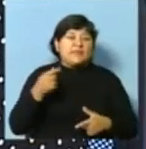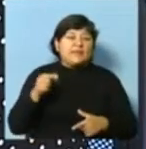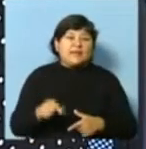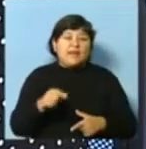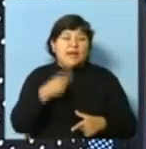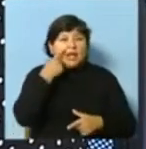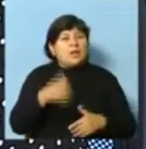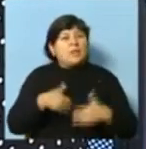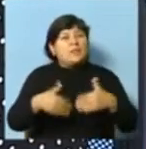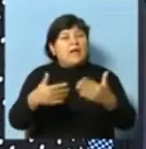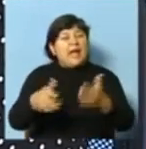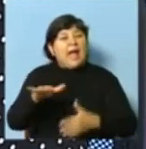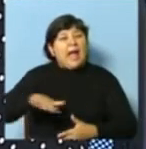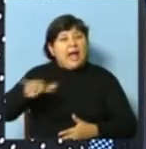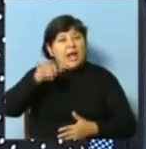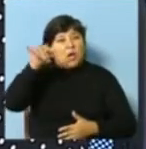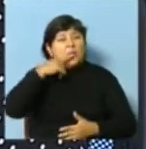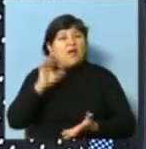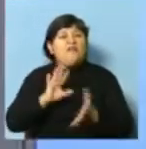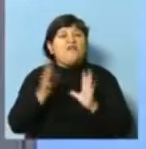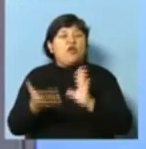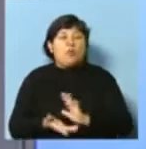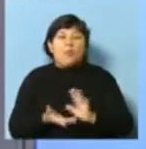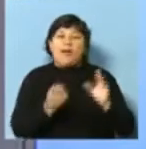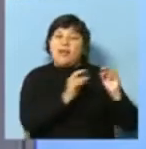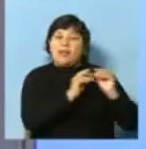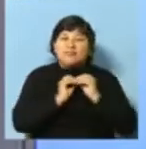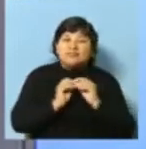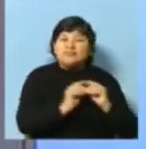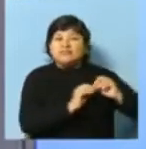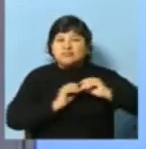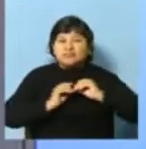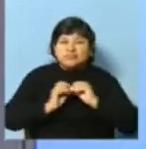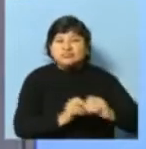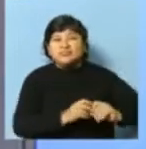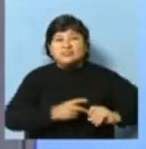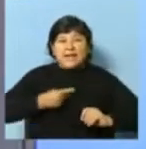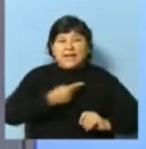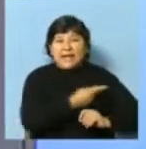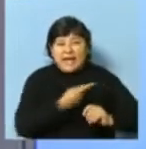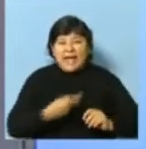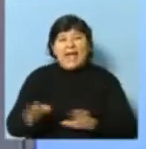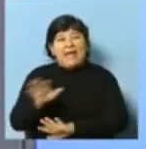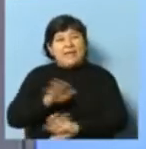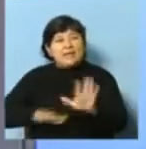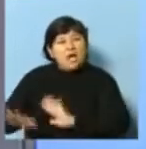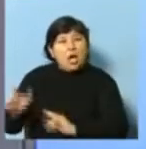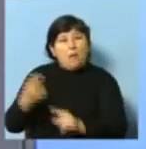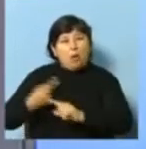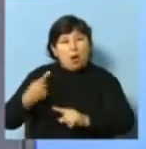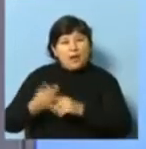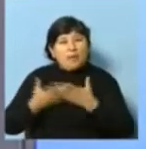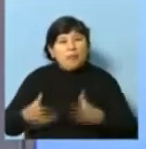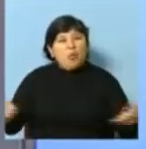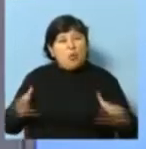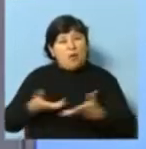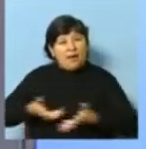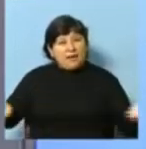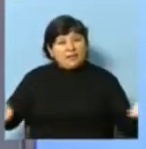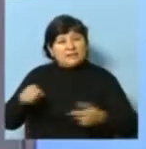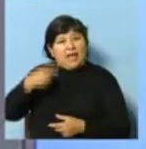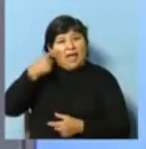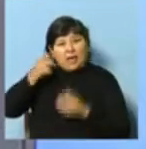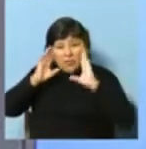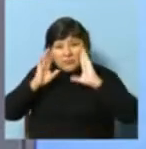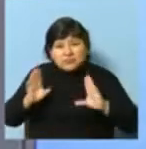con ser prácticos y poder discutir y generar políticas públicas que tienen que tenga que ver con una